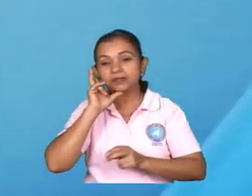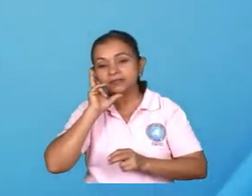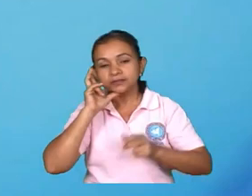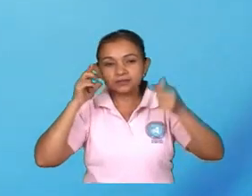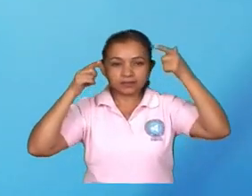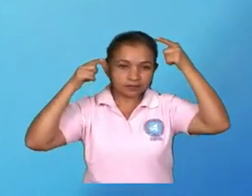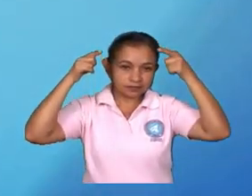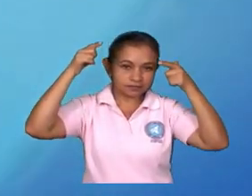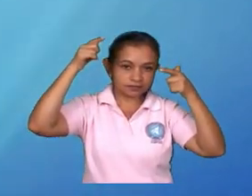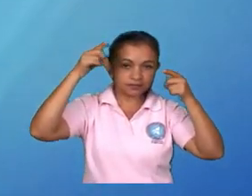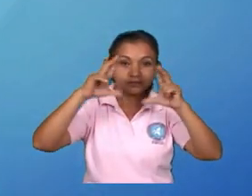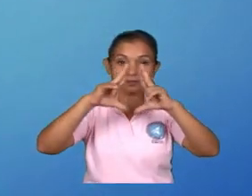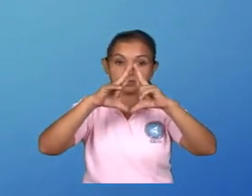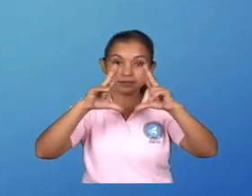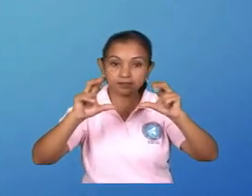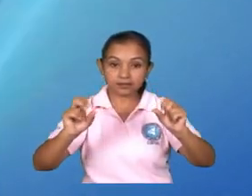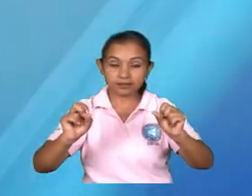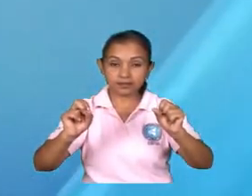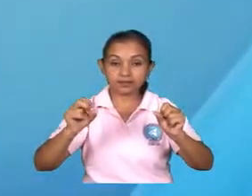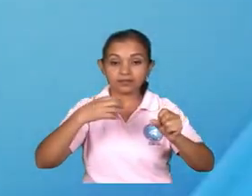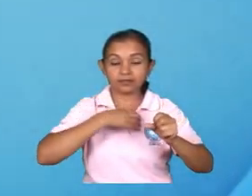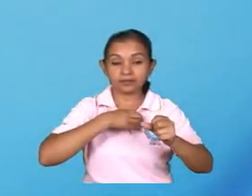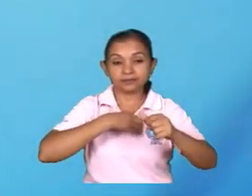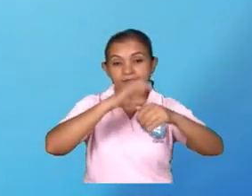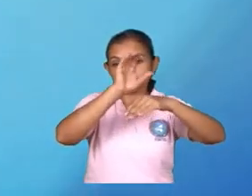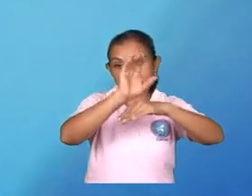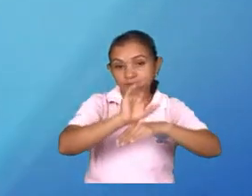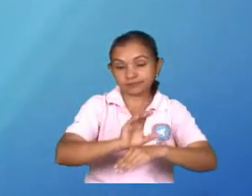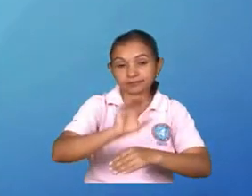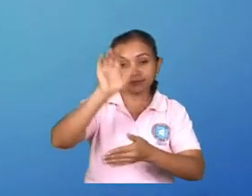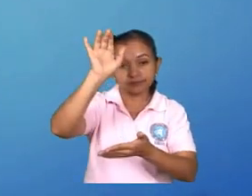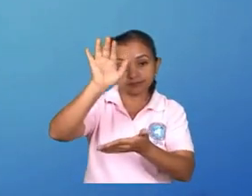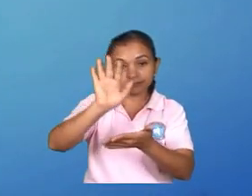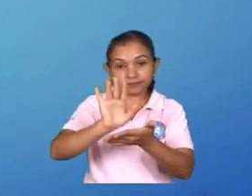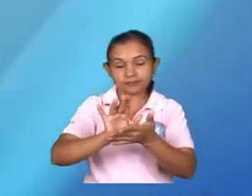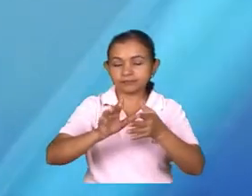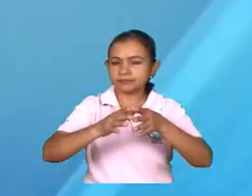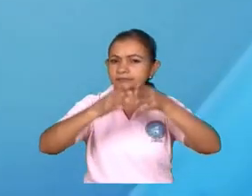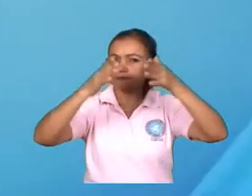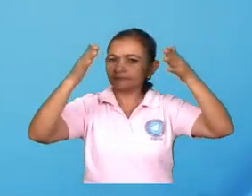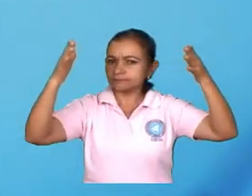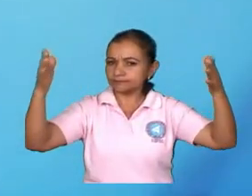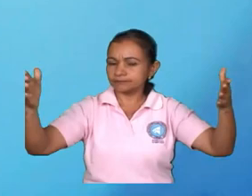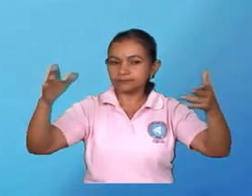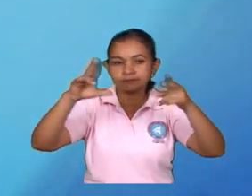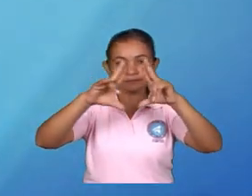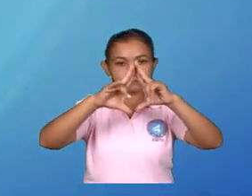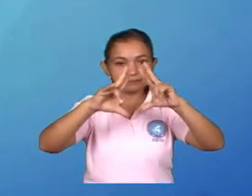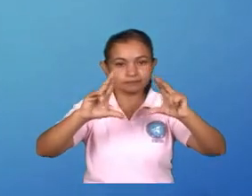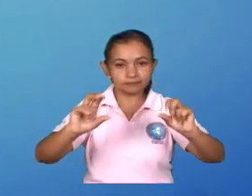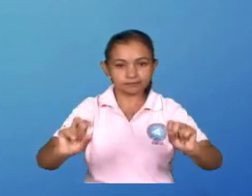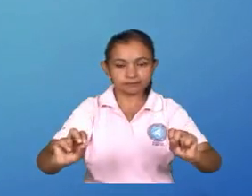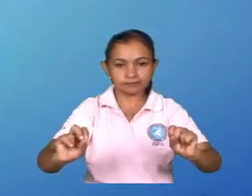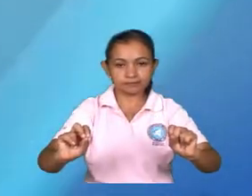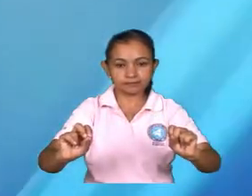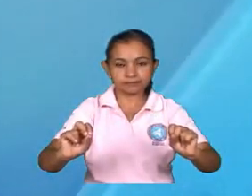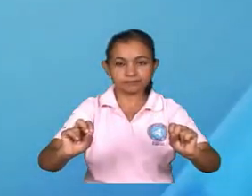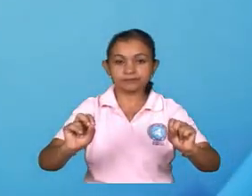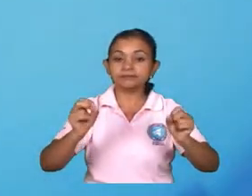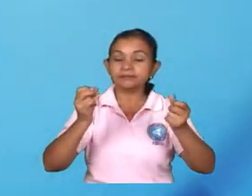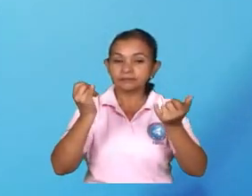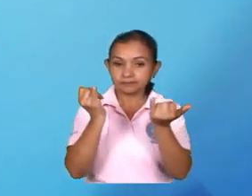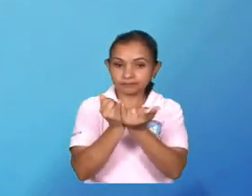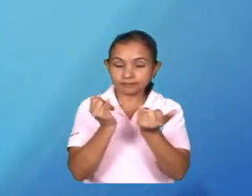Sandín, Nicaragua y sus tradiciones, Espíritu en Grande, Nicaragua